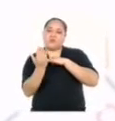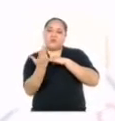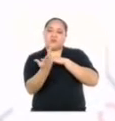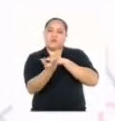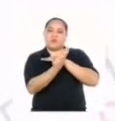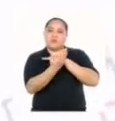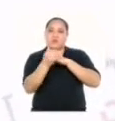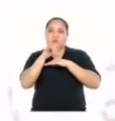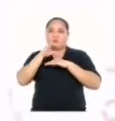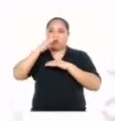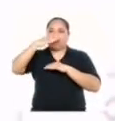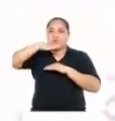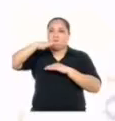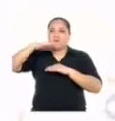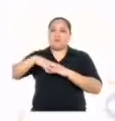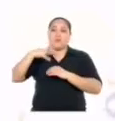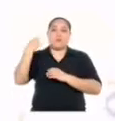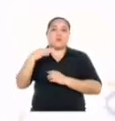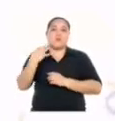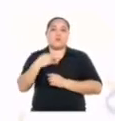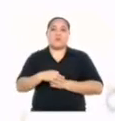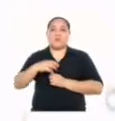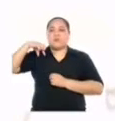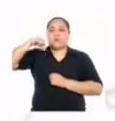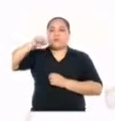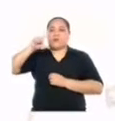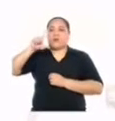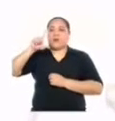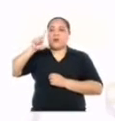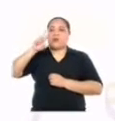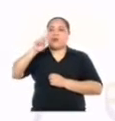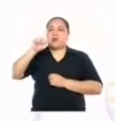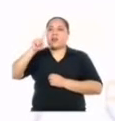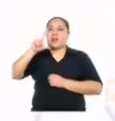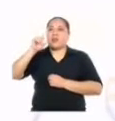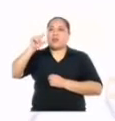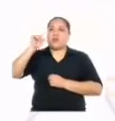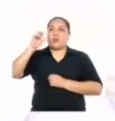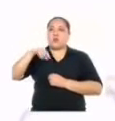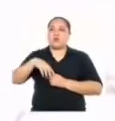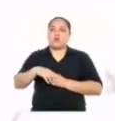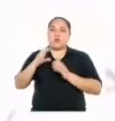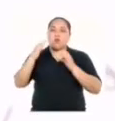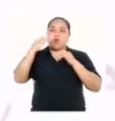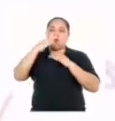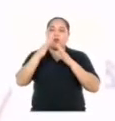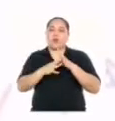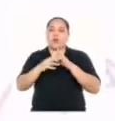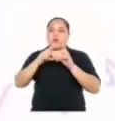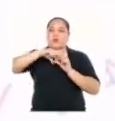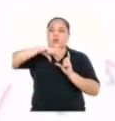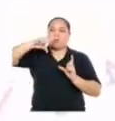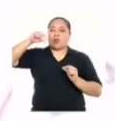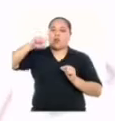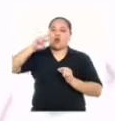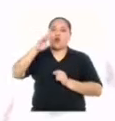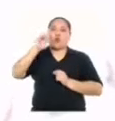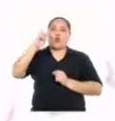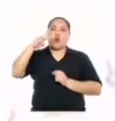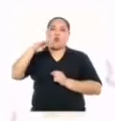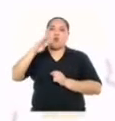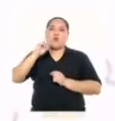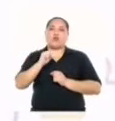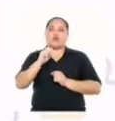de sus bases, y que son siempre paralelogramos, cuadrados, rectángulos, rombos o